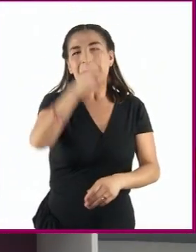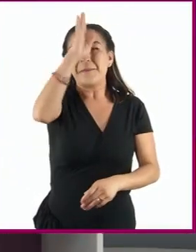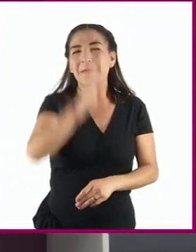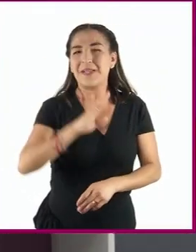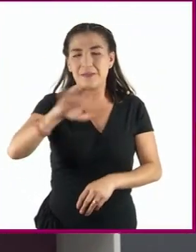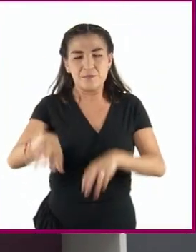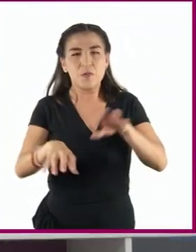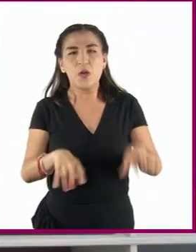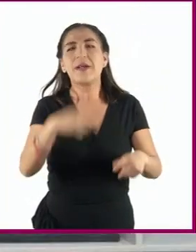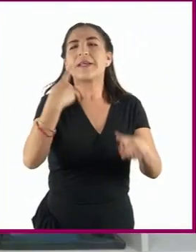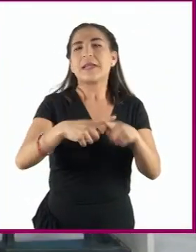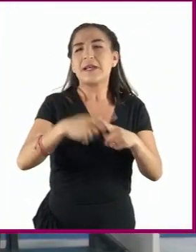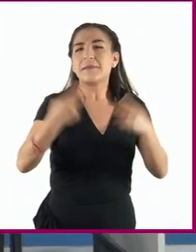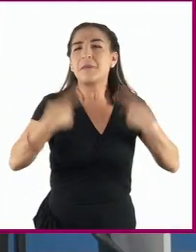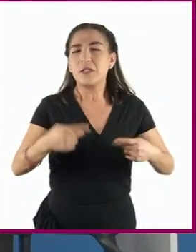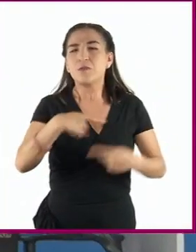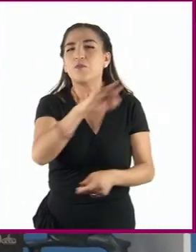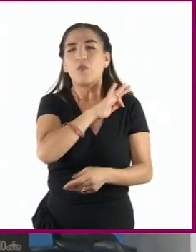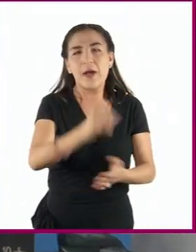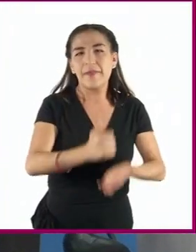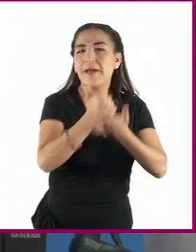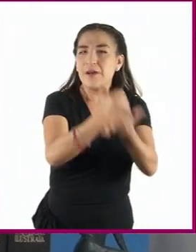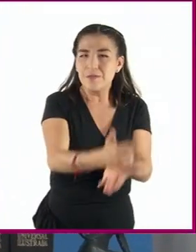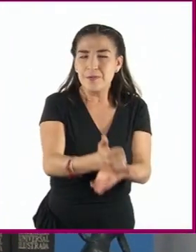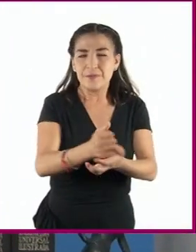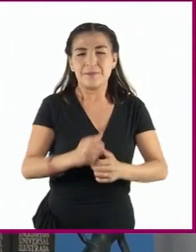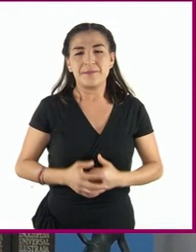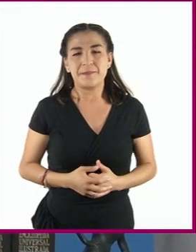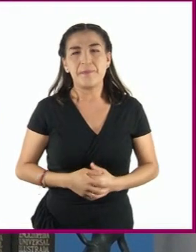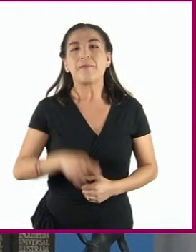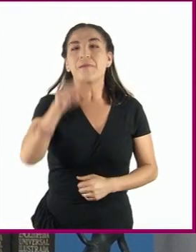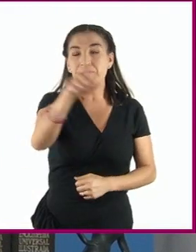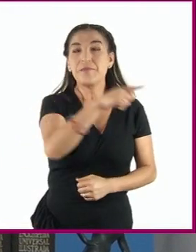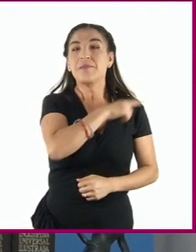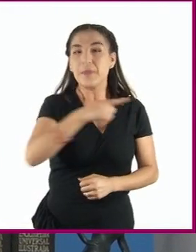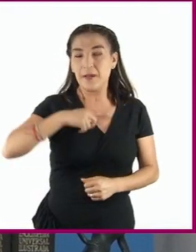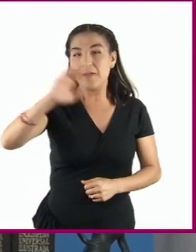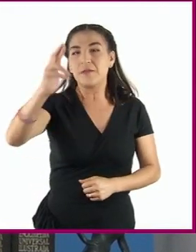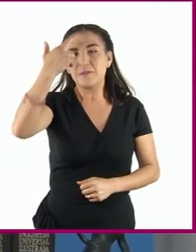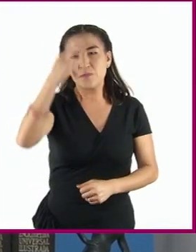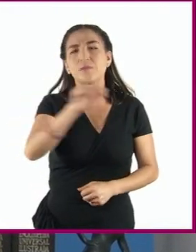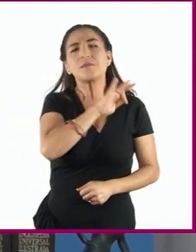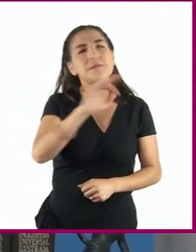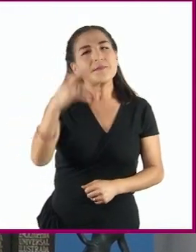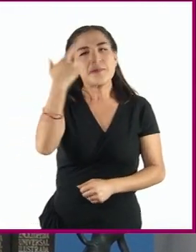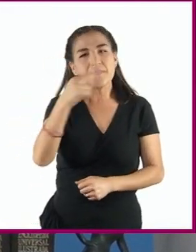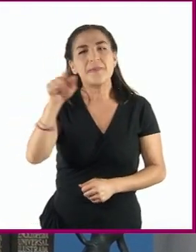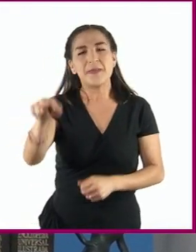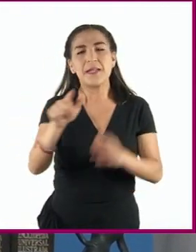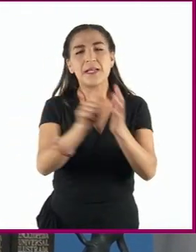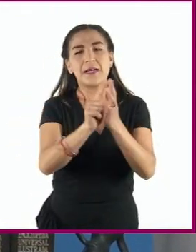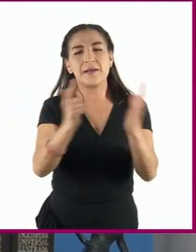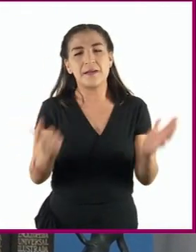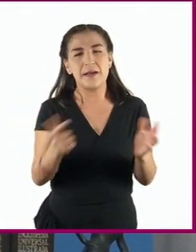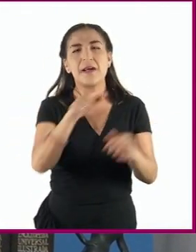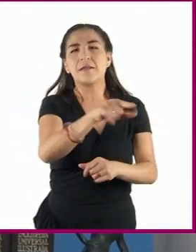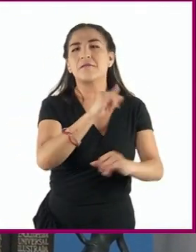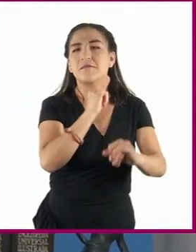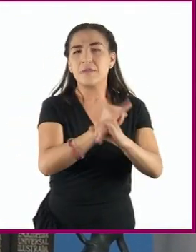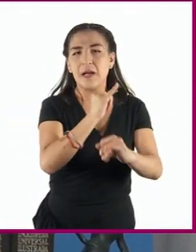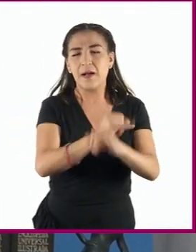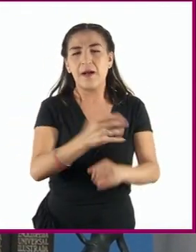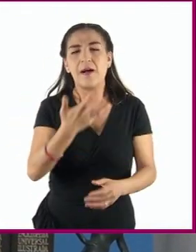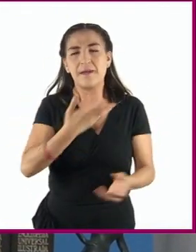mediación y quiénes pueden ser mediadores. Recuerden que también pueden consultar los libros de texto digitales que